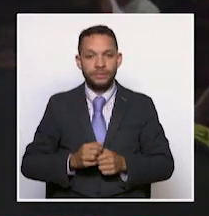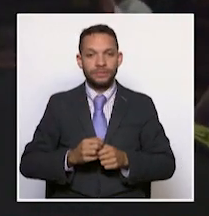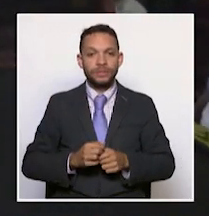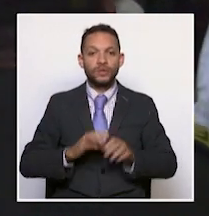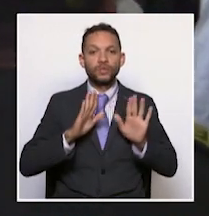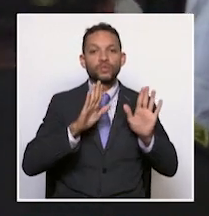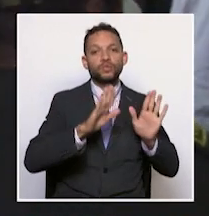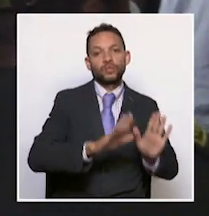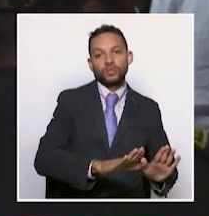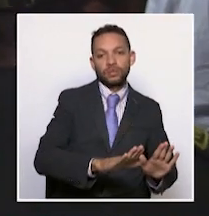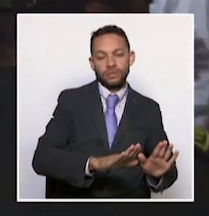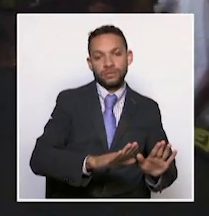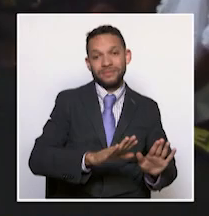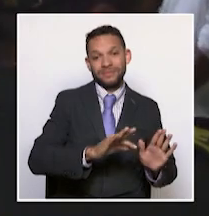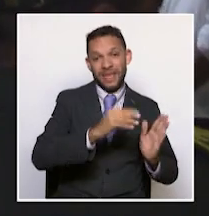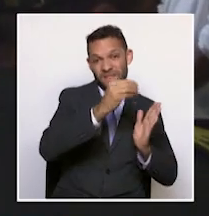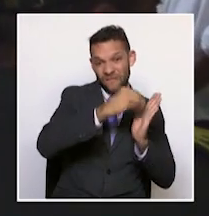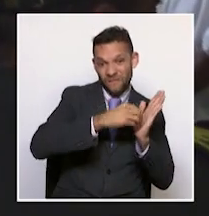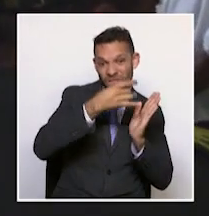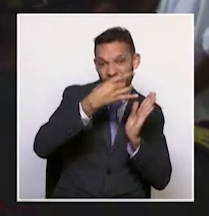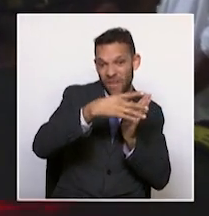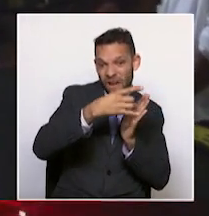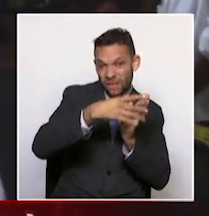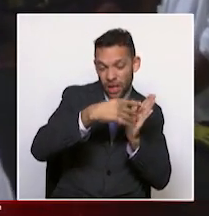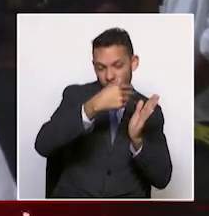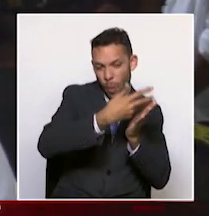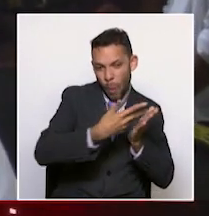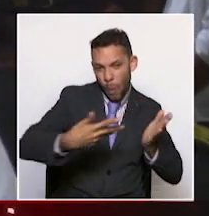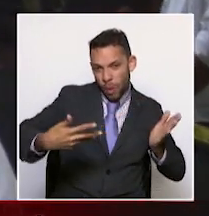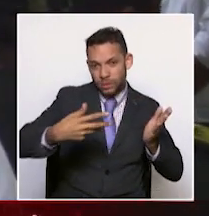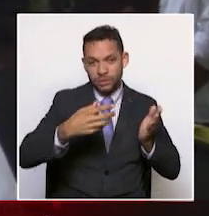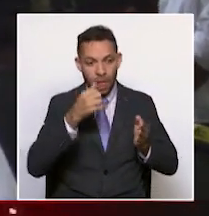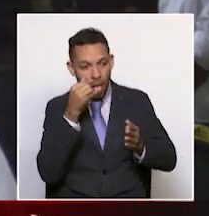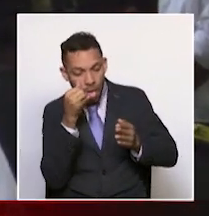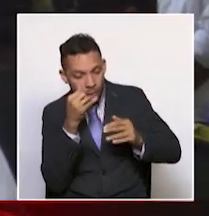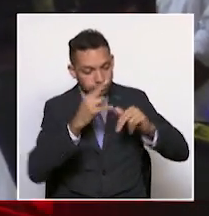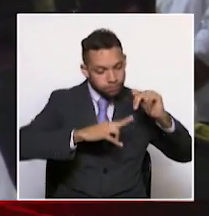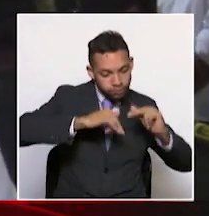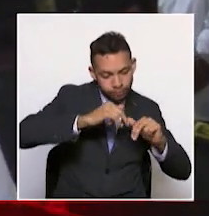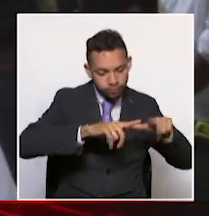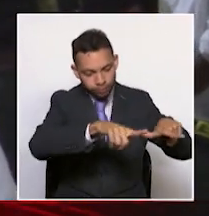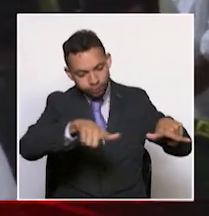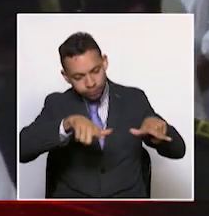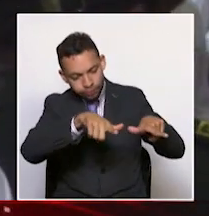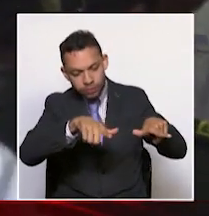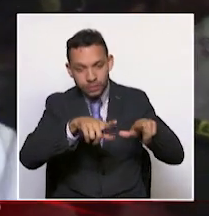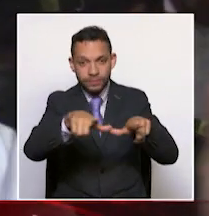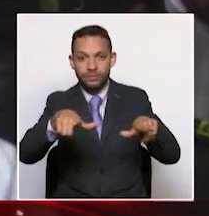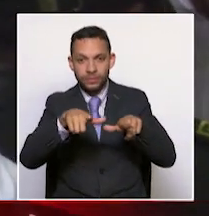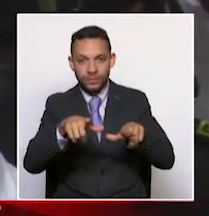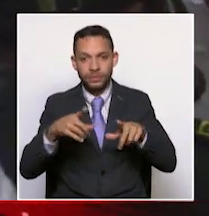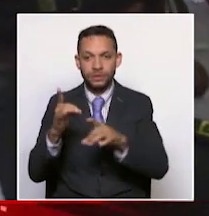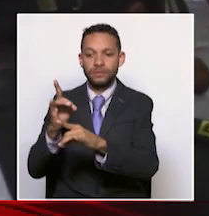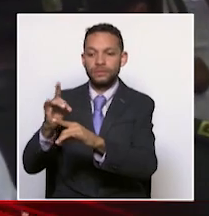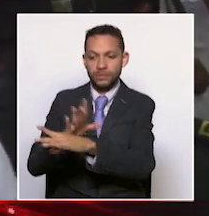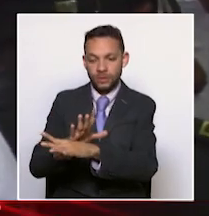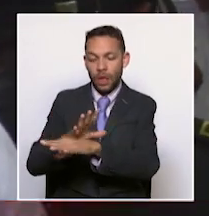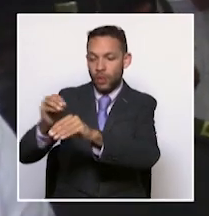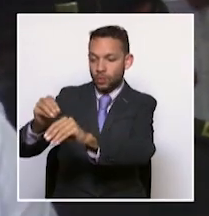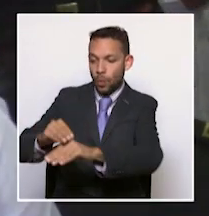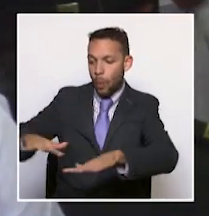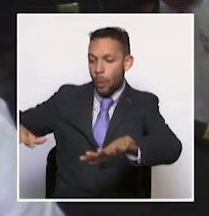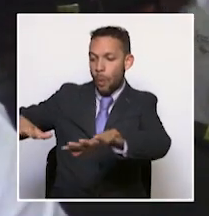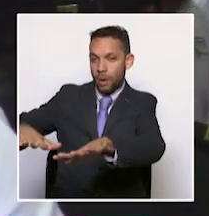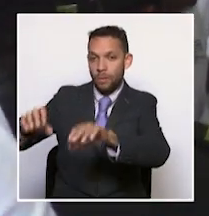técnicas, ahí donde nos ha frenado el proceso. Estamos esperando que el municipio de La Virginia va a postular 2 nuevos lotes,